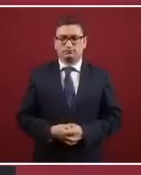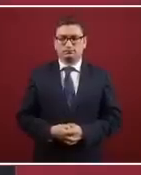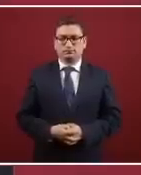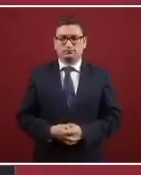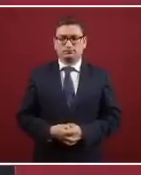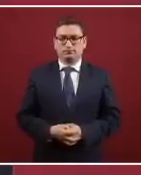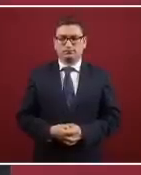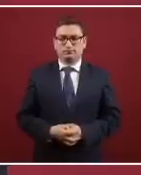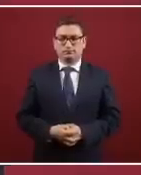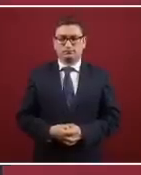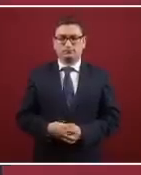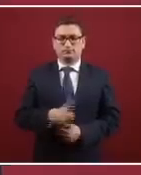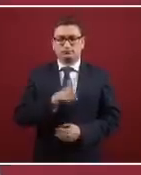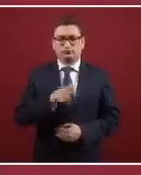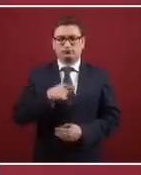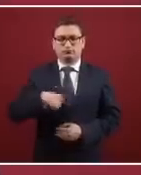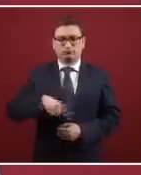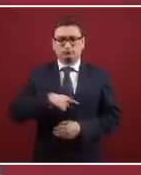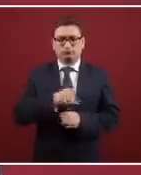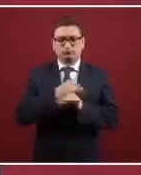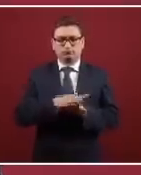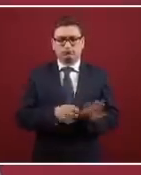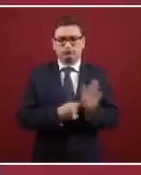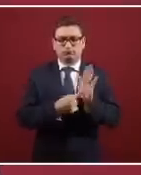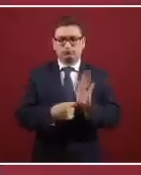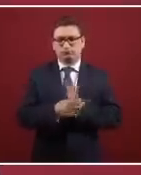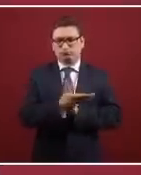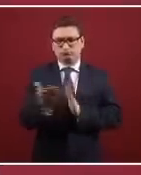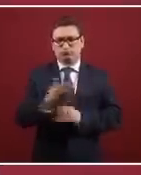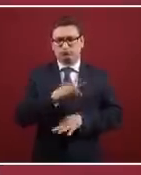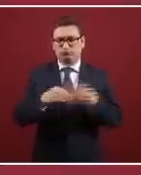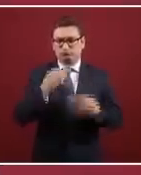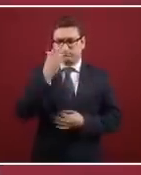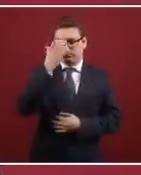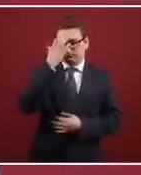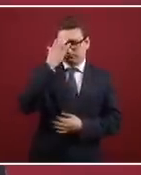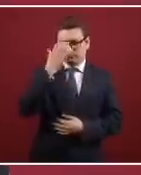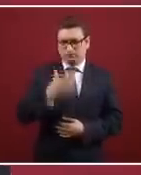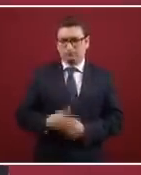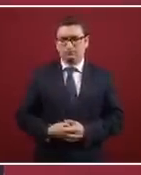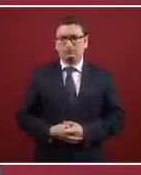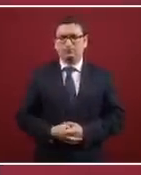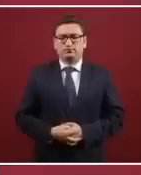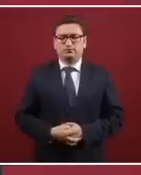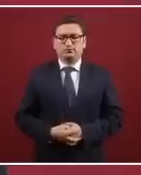para que se conozca